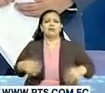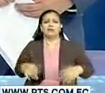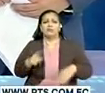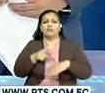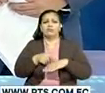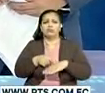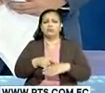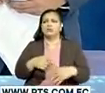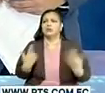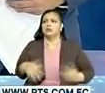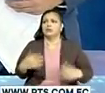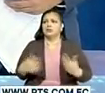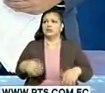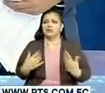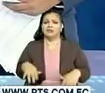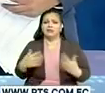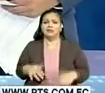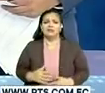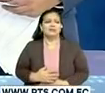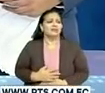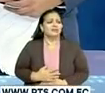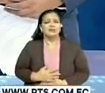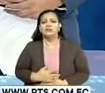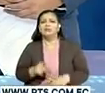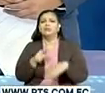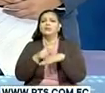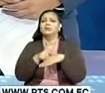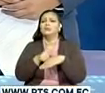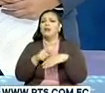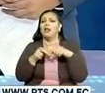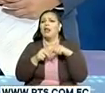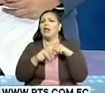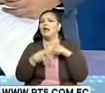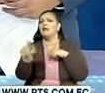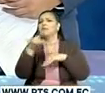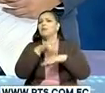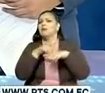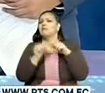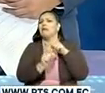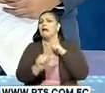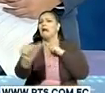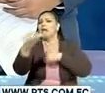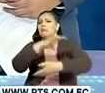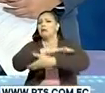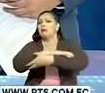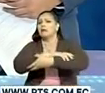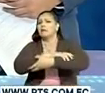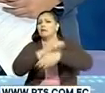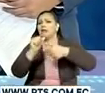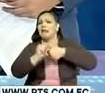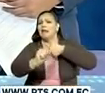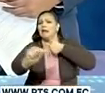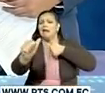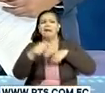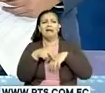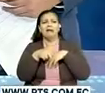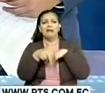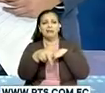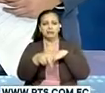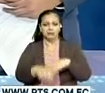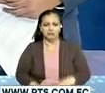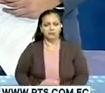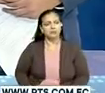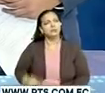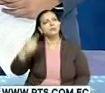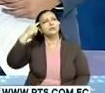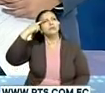así ya. Claro. ¿Verdad? Exacto. Porque ya no le da mal. Antes había un servicio higiénico público que era muy conocido